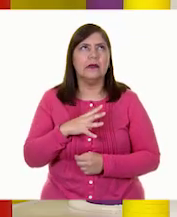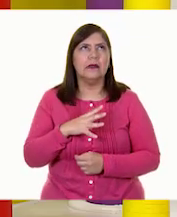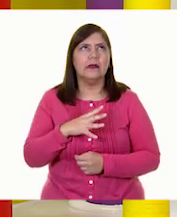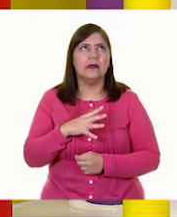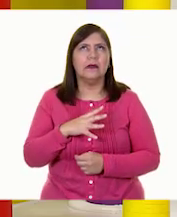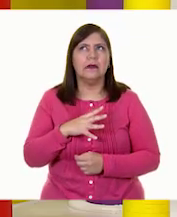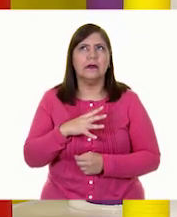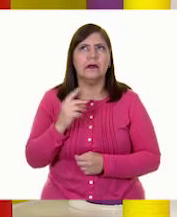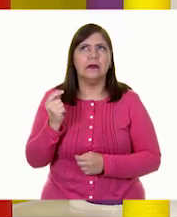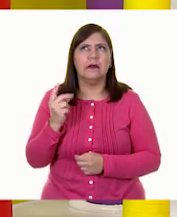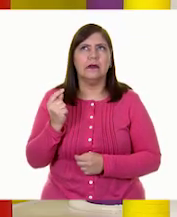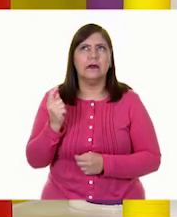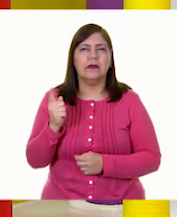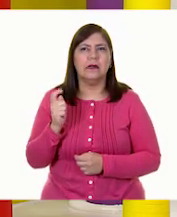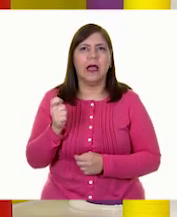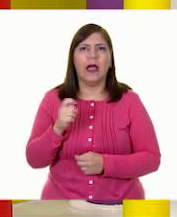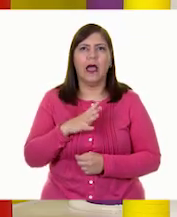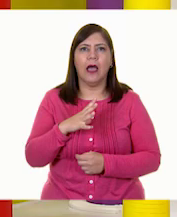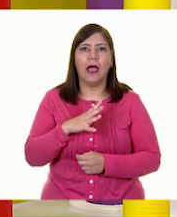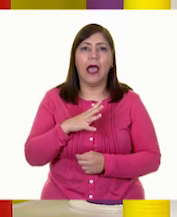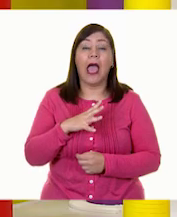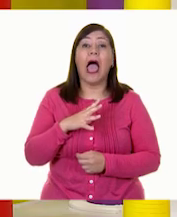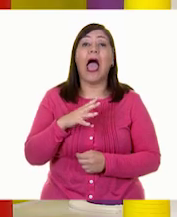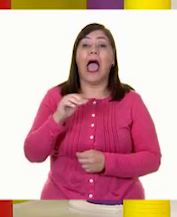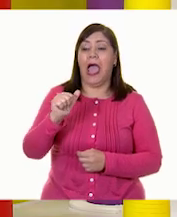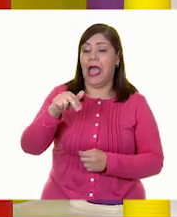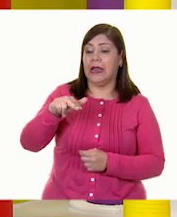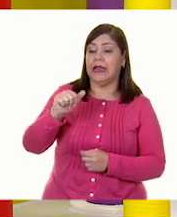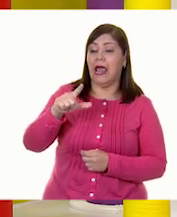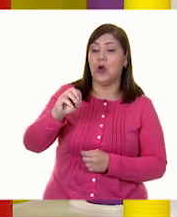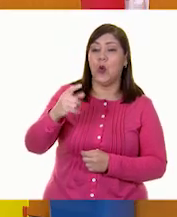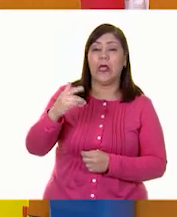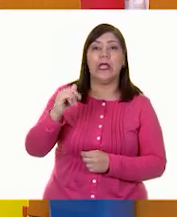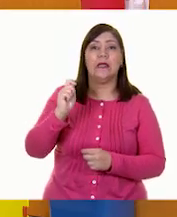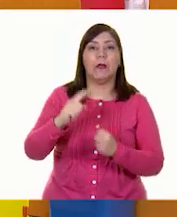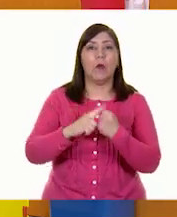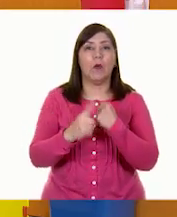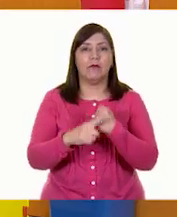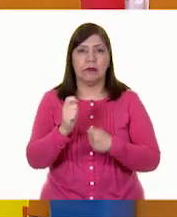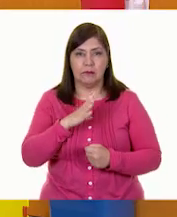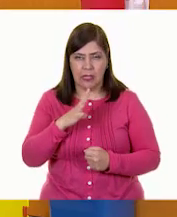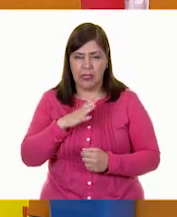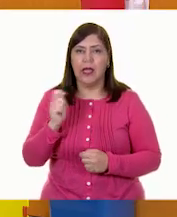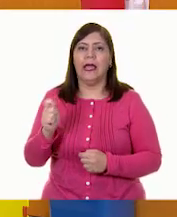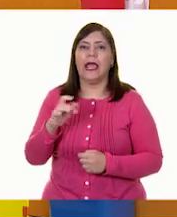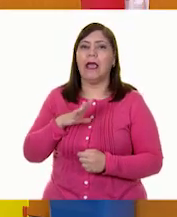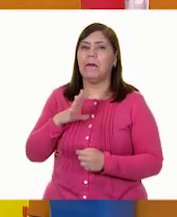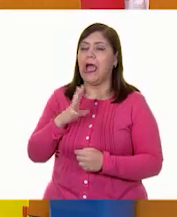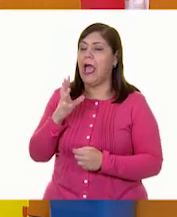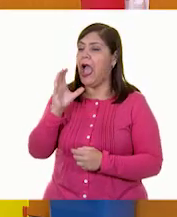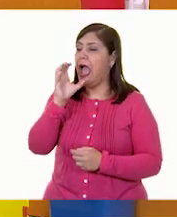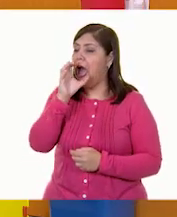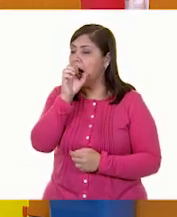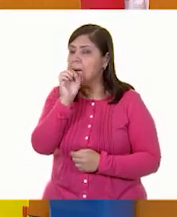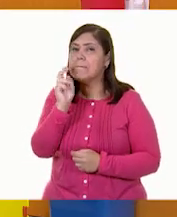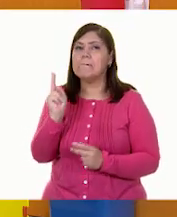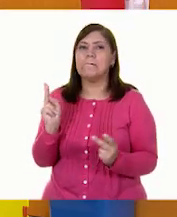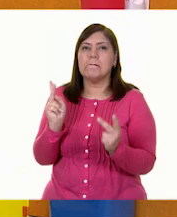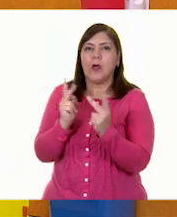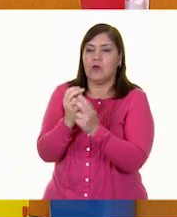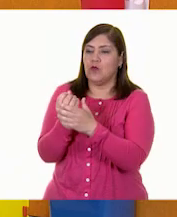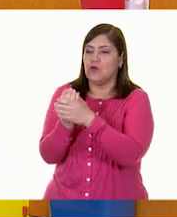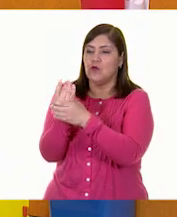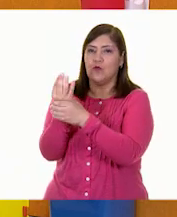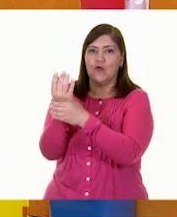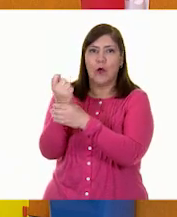Una. ¿Qué recurso literario? Ah, claro, una analogía. Ah, sí, es cierto. Es caliente como llama, pero es caliente, no es fuego. Como llama, pero